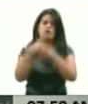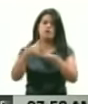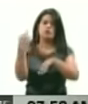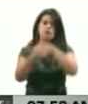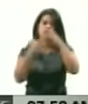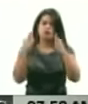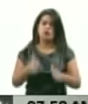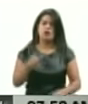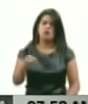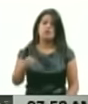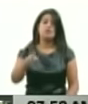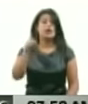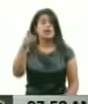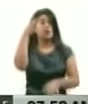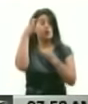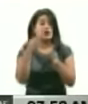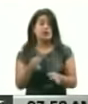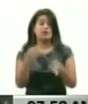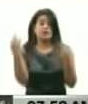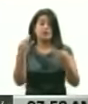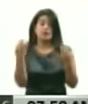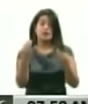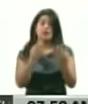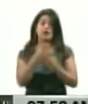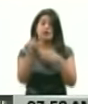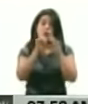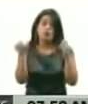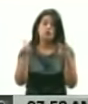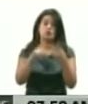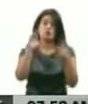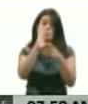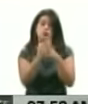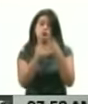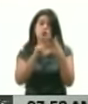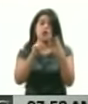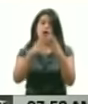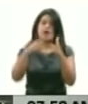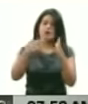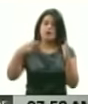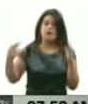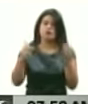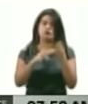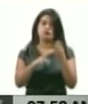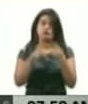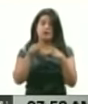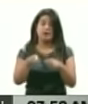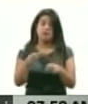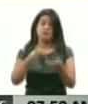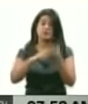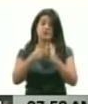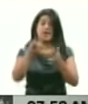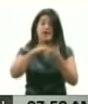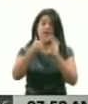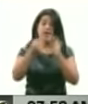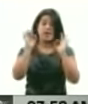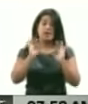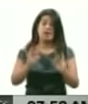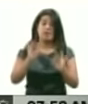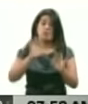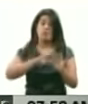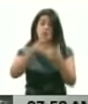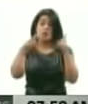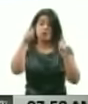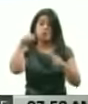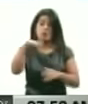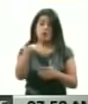revolución y que cree permanentemente en la educación, en la cultura, en la recreación como elementos liberadores del pueblo. Ahora,